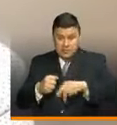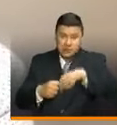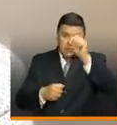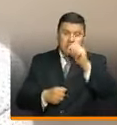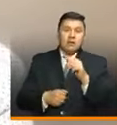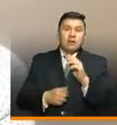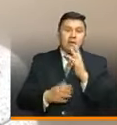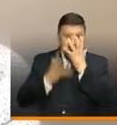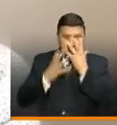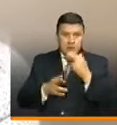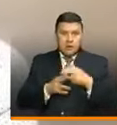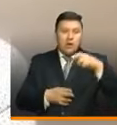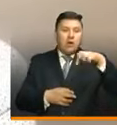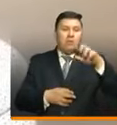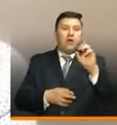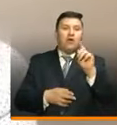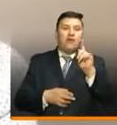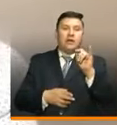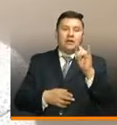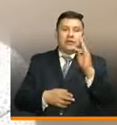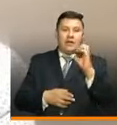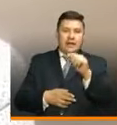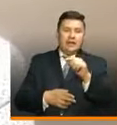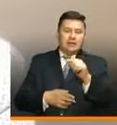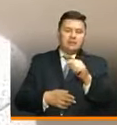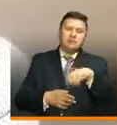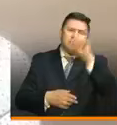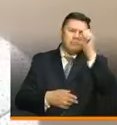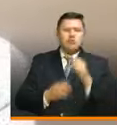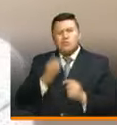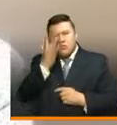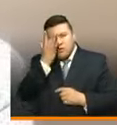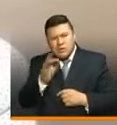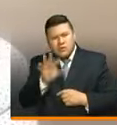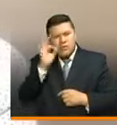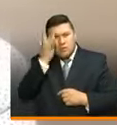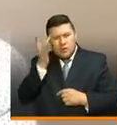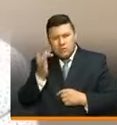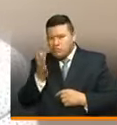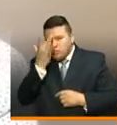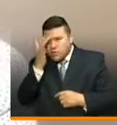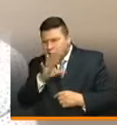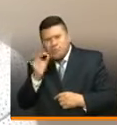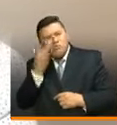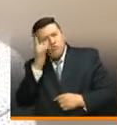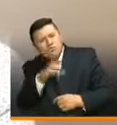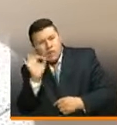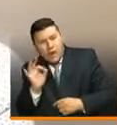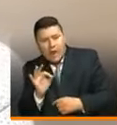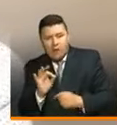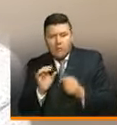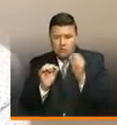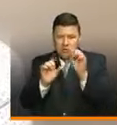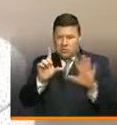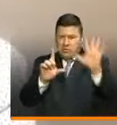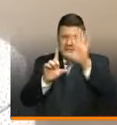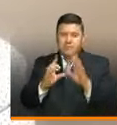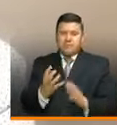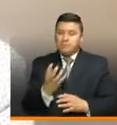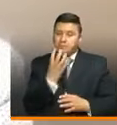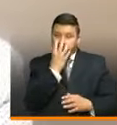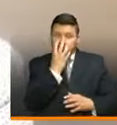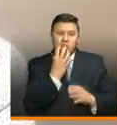la máscara Profilter. La máscara Profilter, ¿por qué la escogimos? Y ahora seguramente van a presentar un corto video. Es una máscara